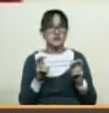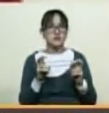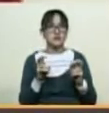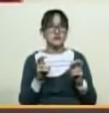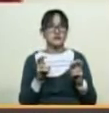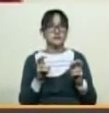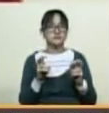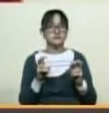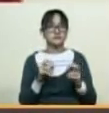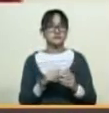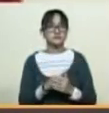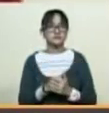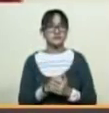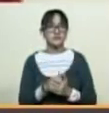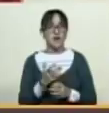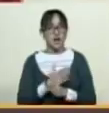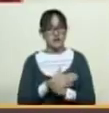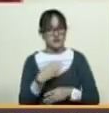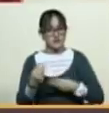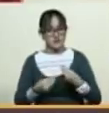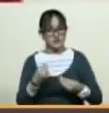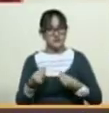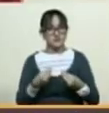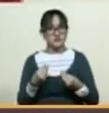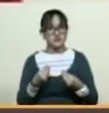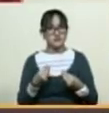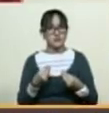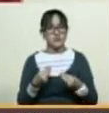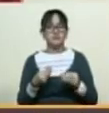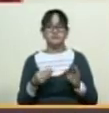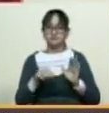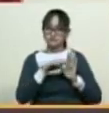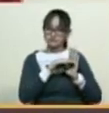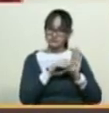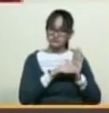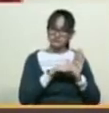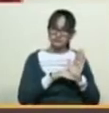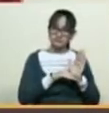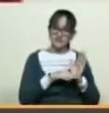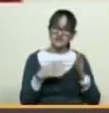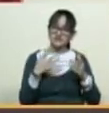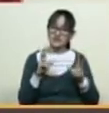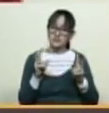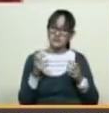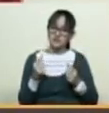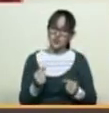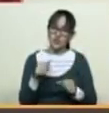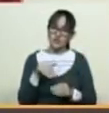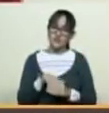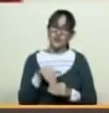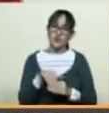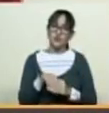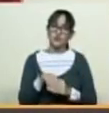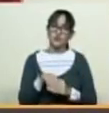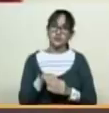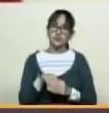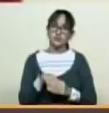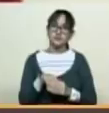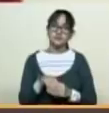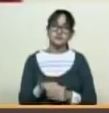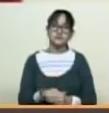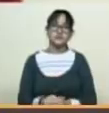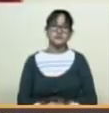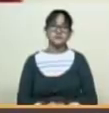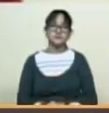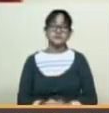generalmente hemos hecho, que también las parte de nuestras garantías de lo que es la seguridad del voto. Ahora,